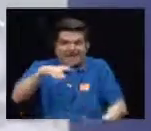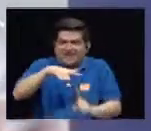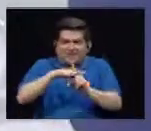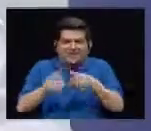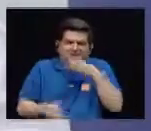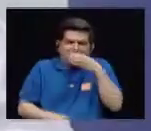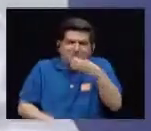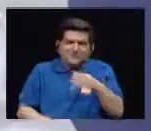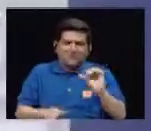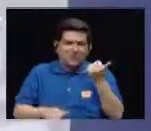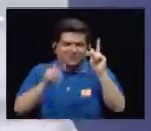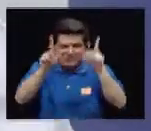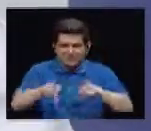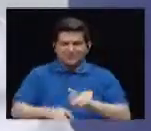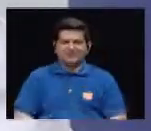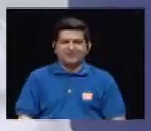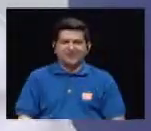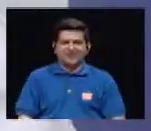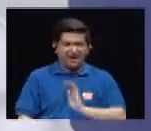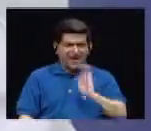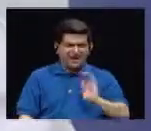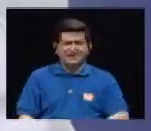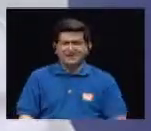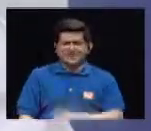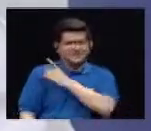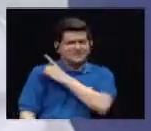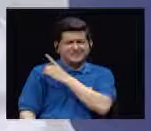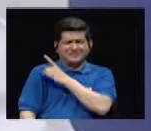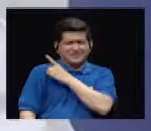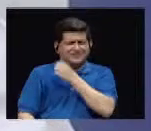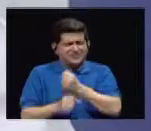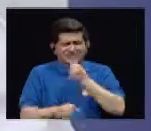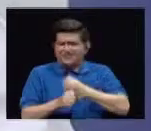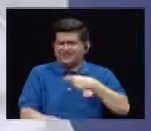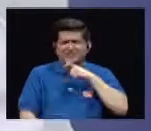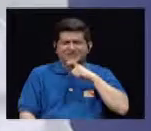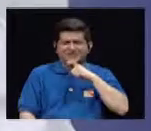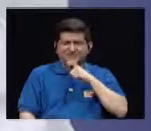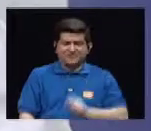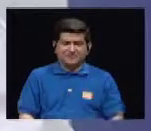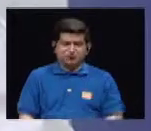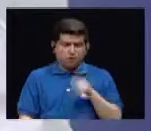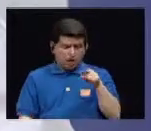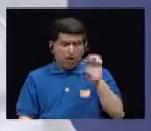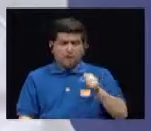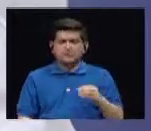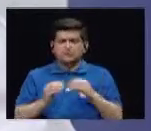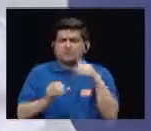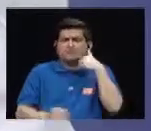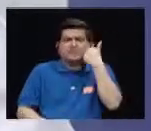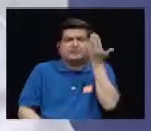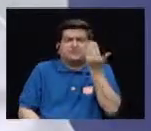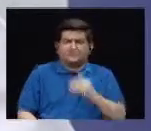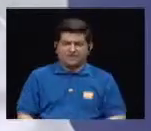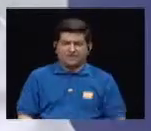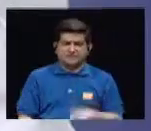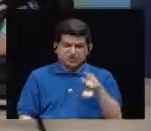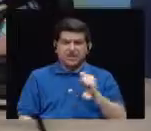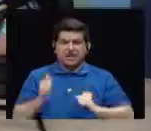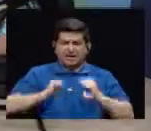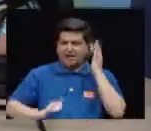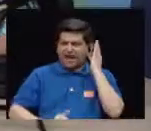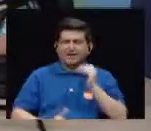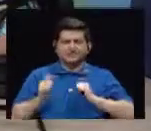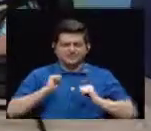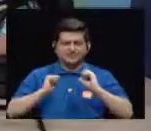salió, que alguien nos recomendó, y bueno, dirigir niños siempre es complicado. Claro. ¿Verdad? Y ella sí era, fue más fácil porque ella sí era